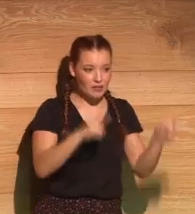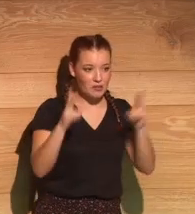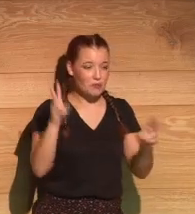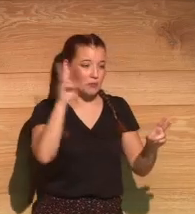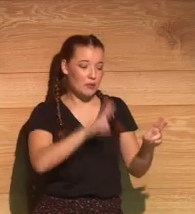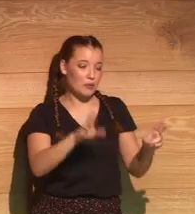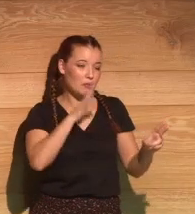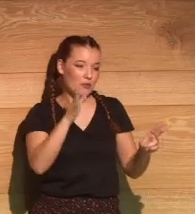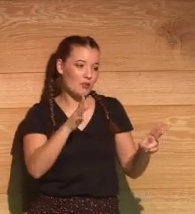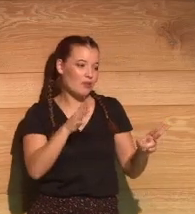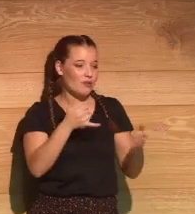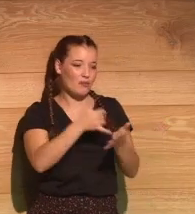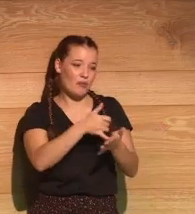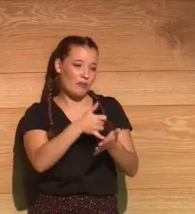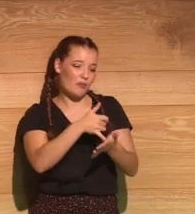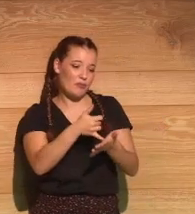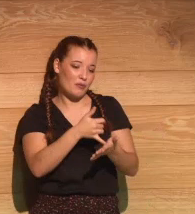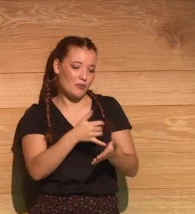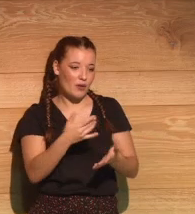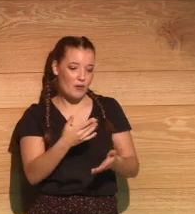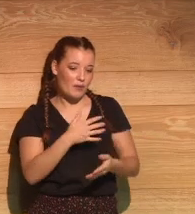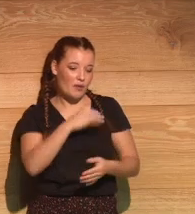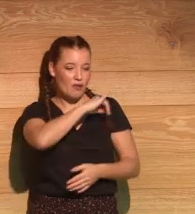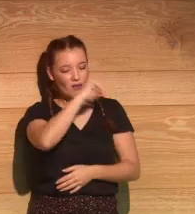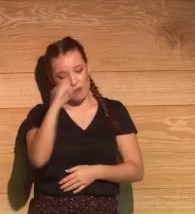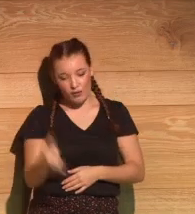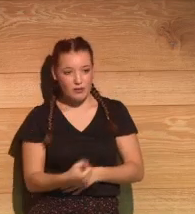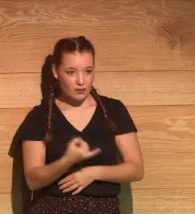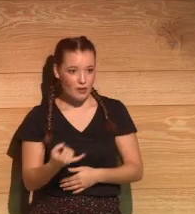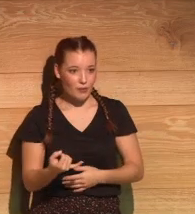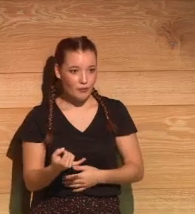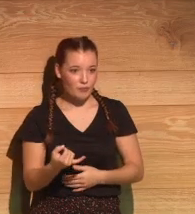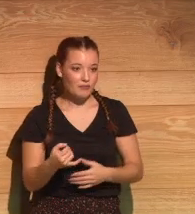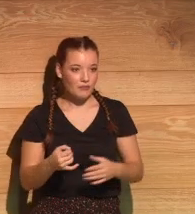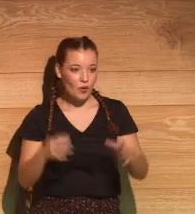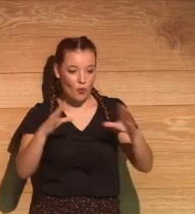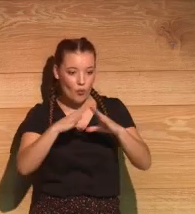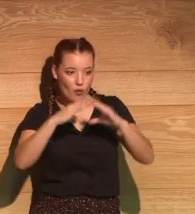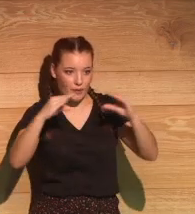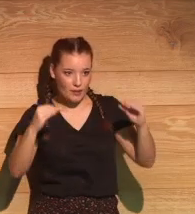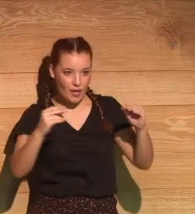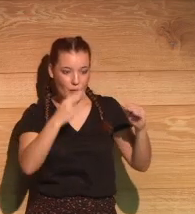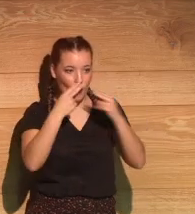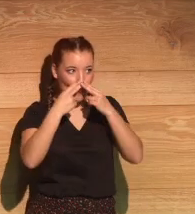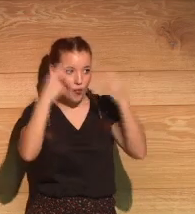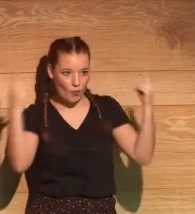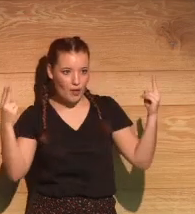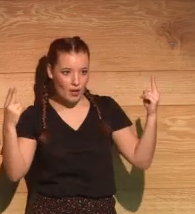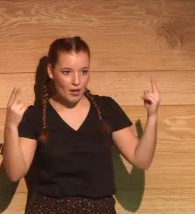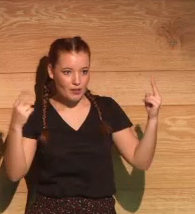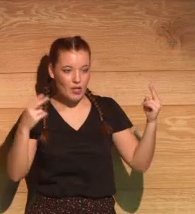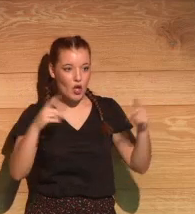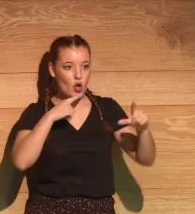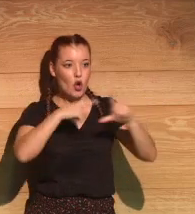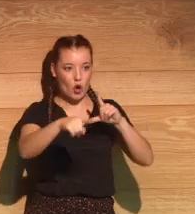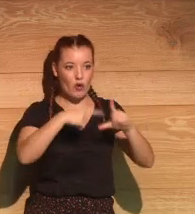para otra cosa, ¿no? ¿Y por qué todas las universidades tienen un correo de Google, las universidades públicas? Absolutamente de acuerdo. Pero, por